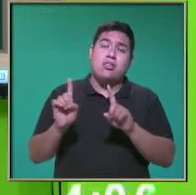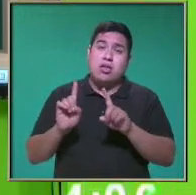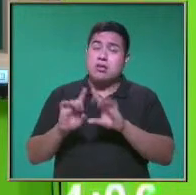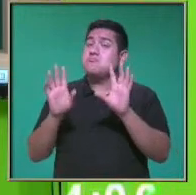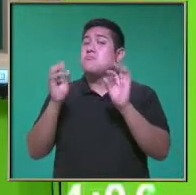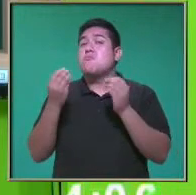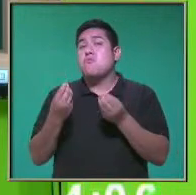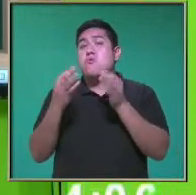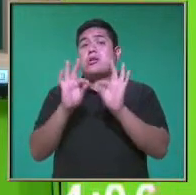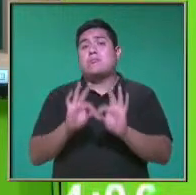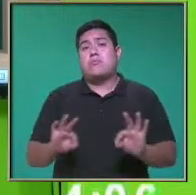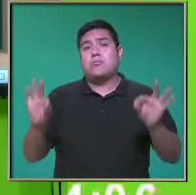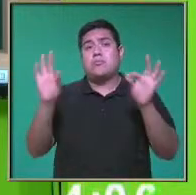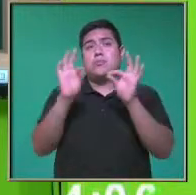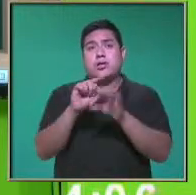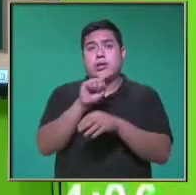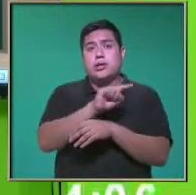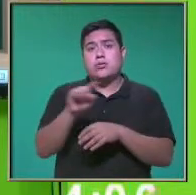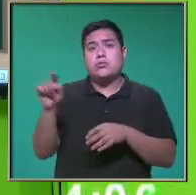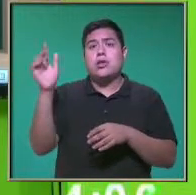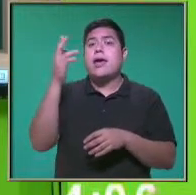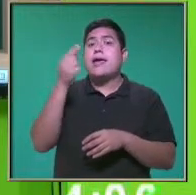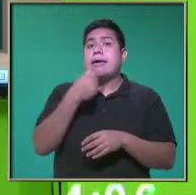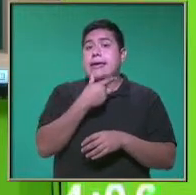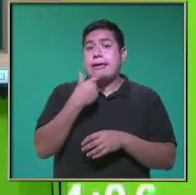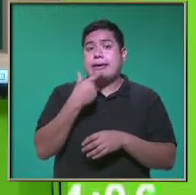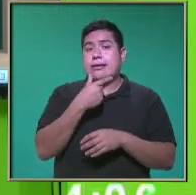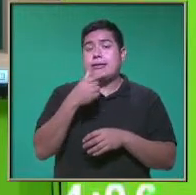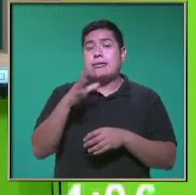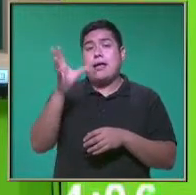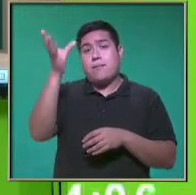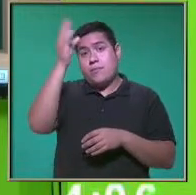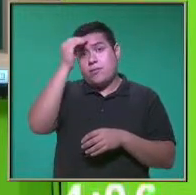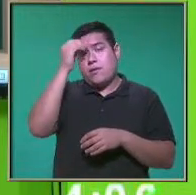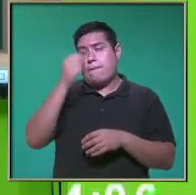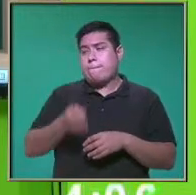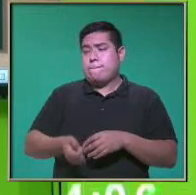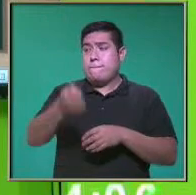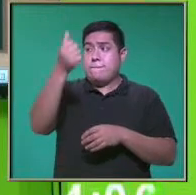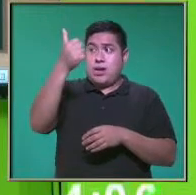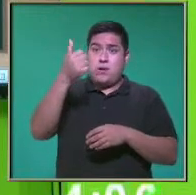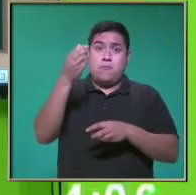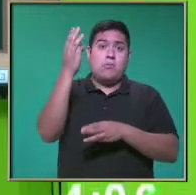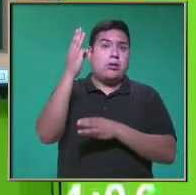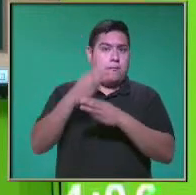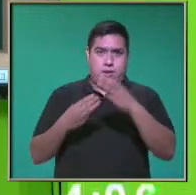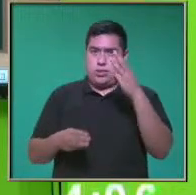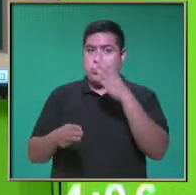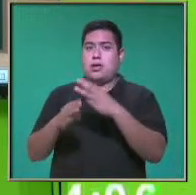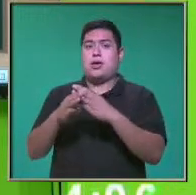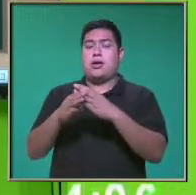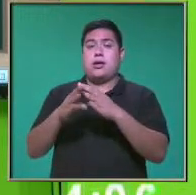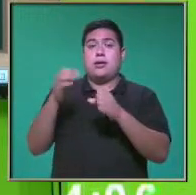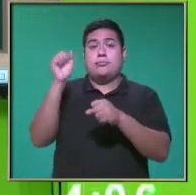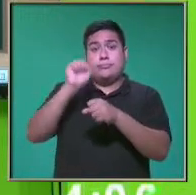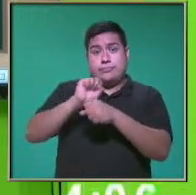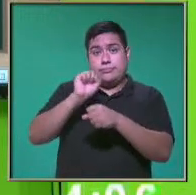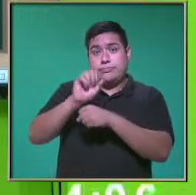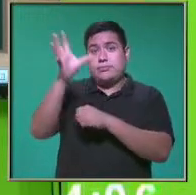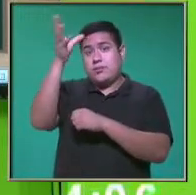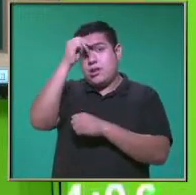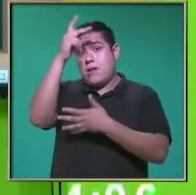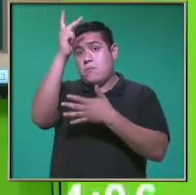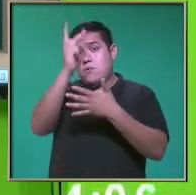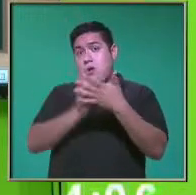important. First, because it is your subject. Primero, porque es nuestra materia, porque tenemos que aprenderlo en la secundaria, por eso viene en el